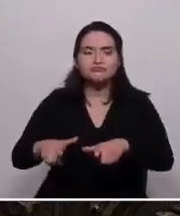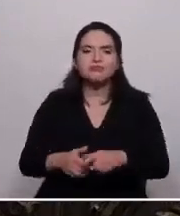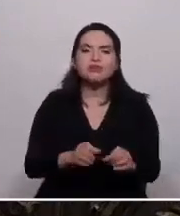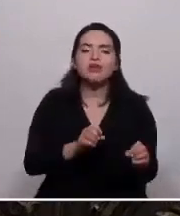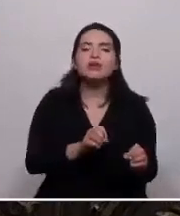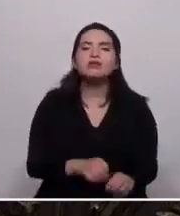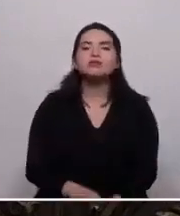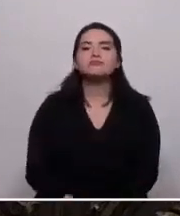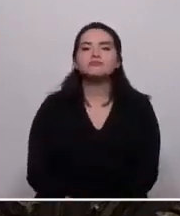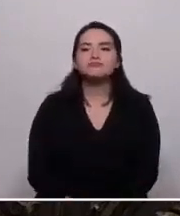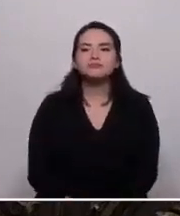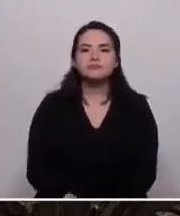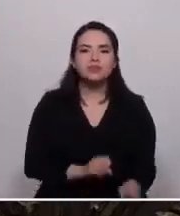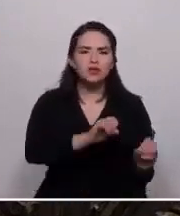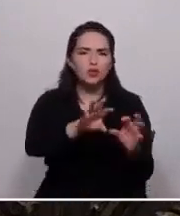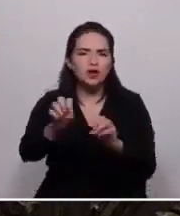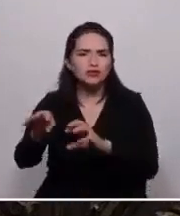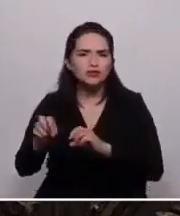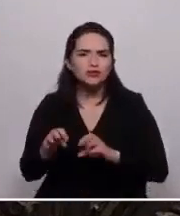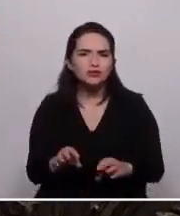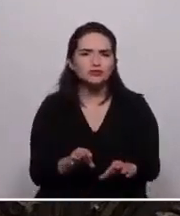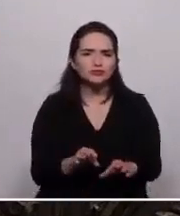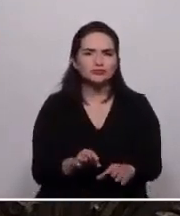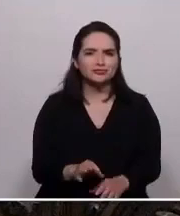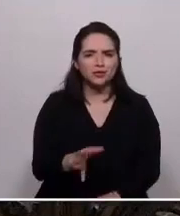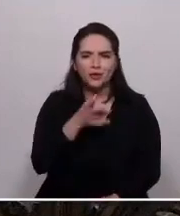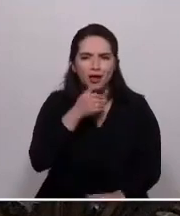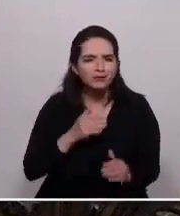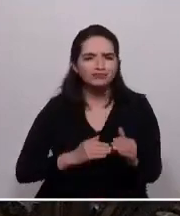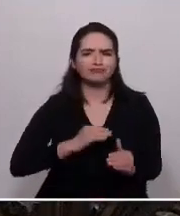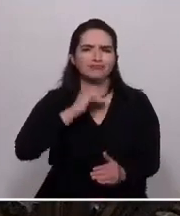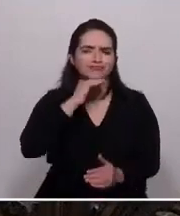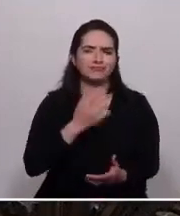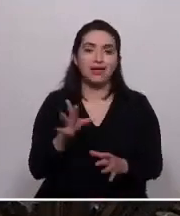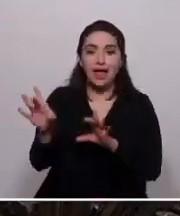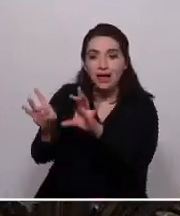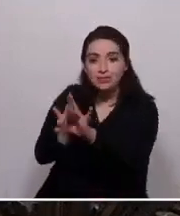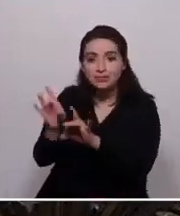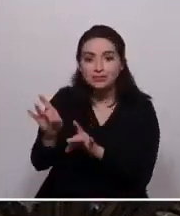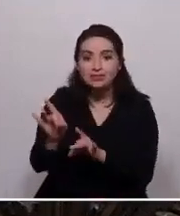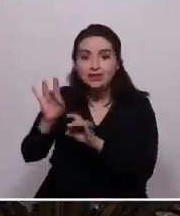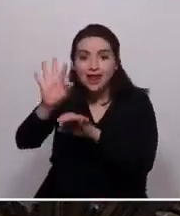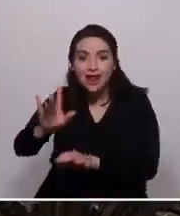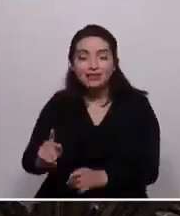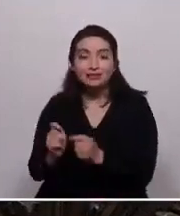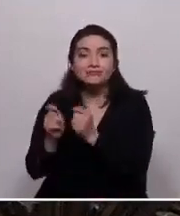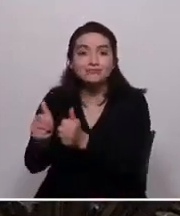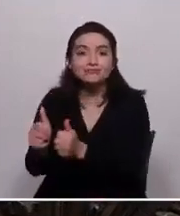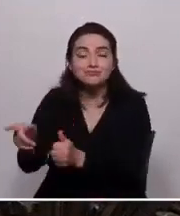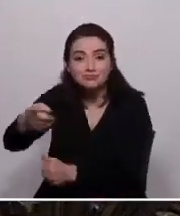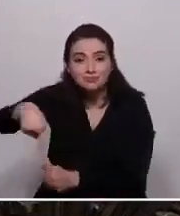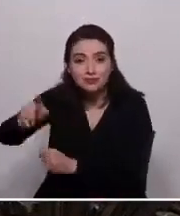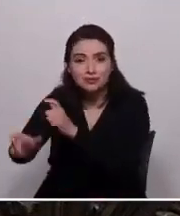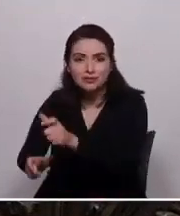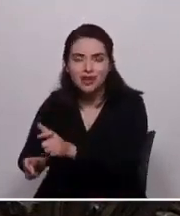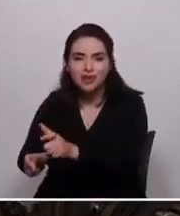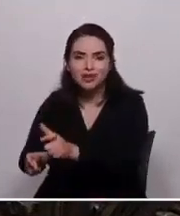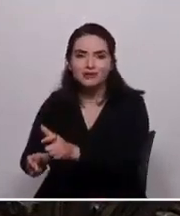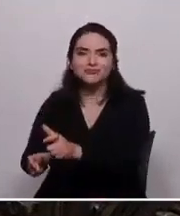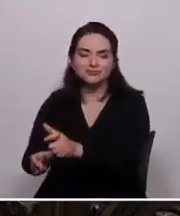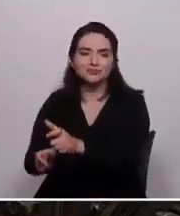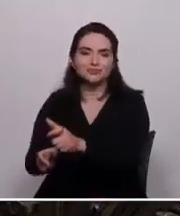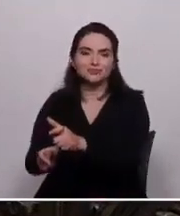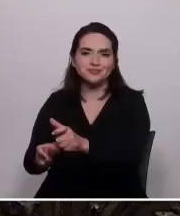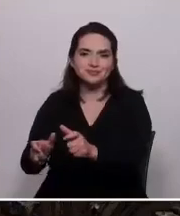deficiente porque construir proyectos educativos y atraer talentos a este rincón del planeta es una hazaña.